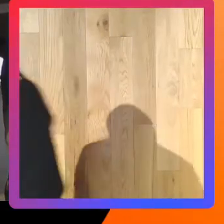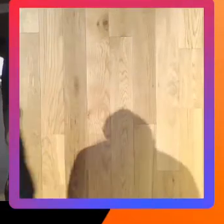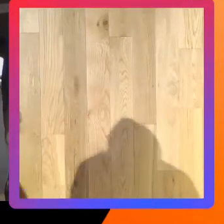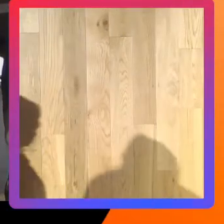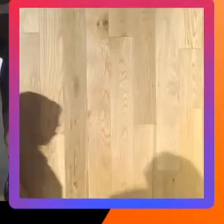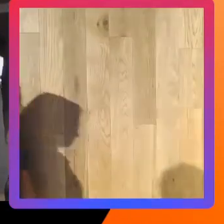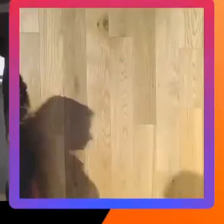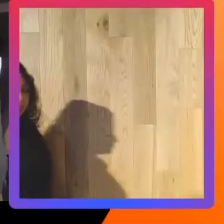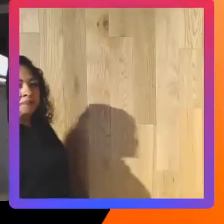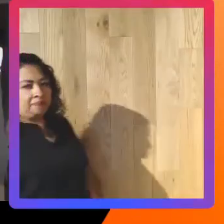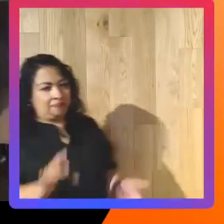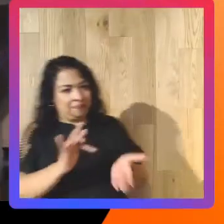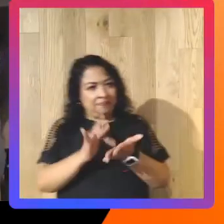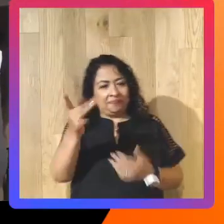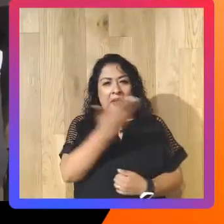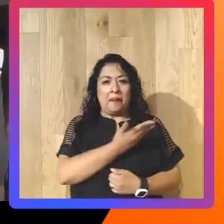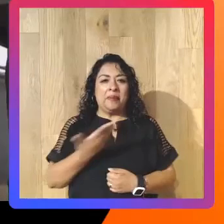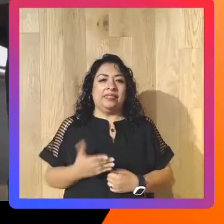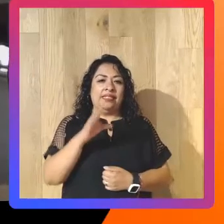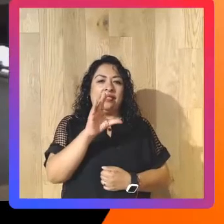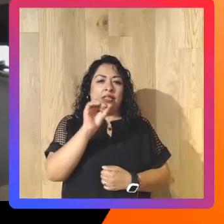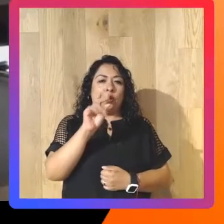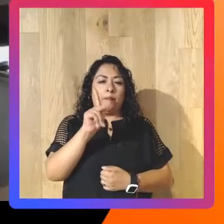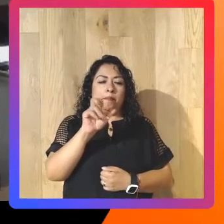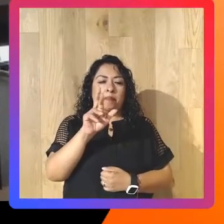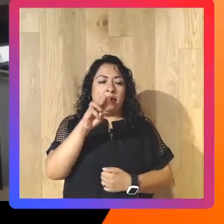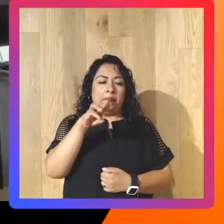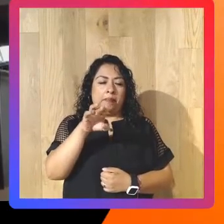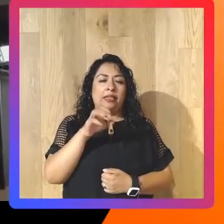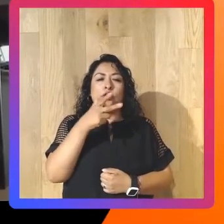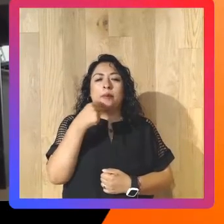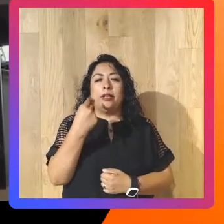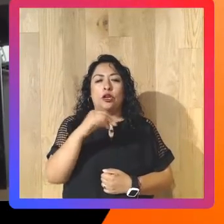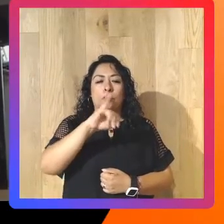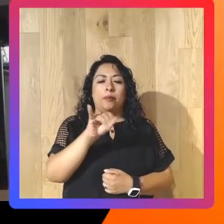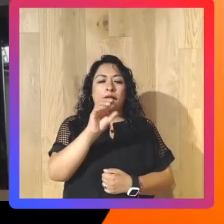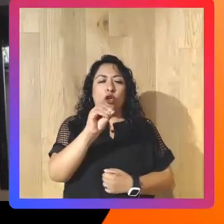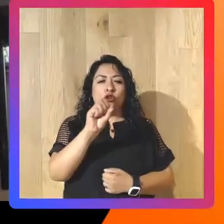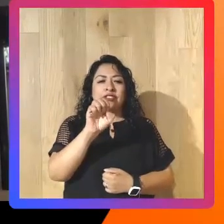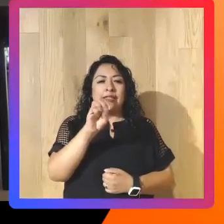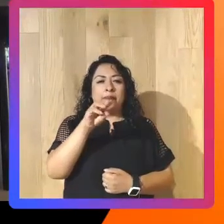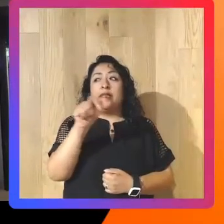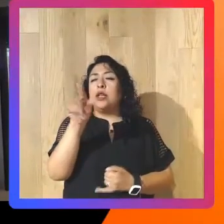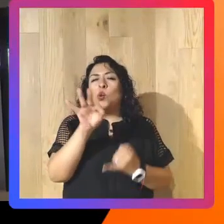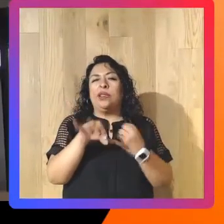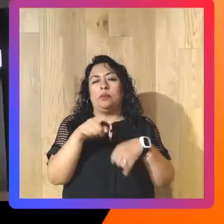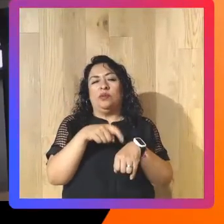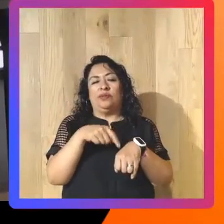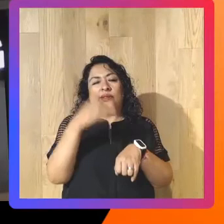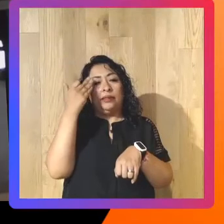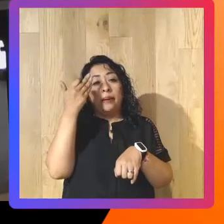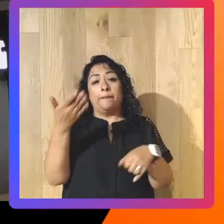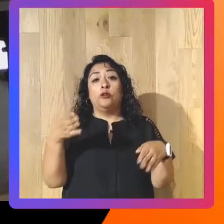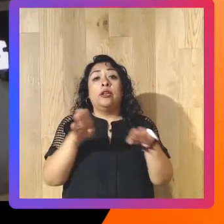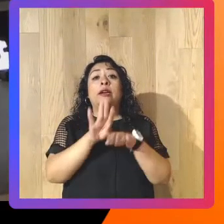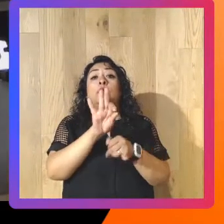Muchísimas gracias, presidente de Coparmex Nacional, José Medina Mora. Y por último, por cuestiones de tiempo, vamos a